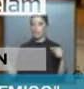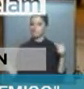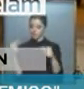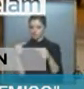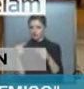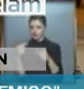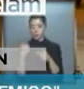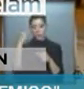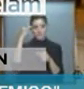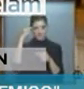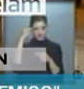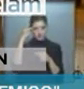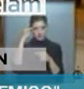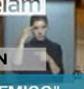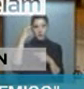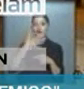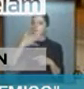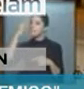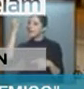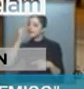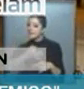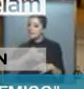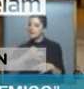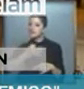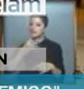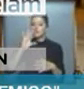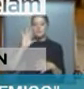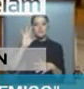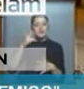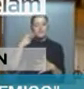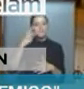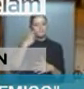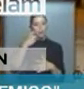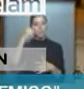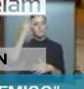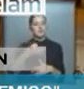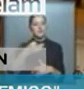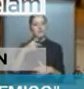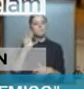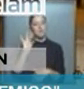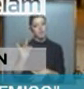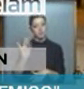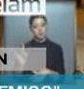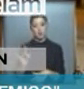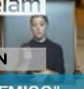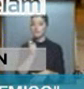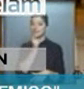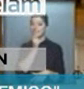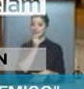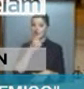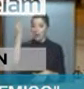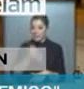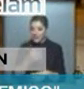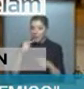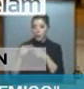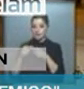creo que la verdad es difícil de encontrar. Pero creo que encuentra la verdad política aquel